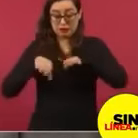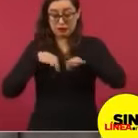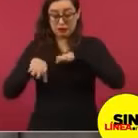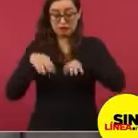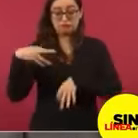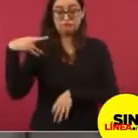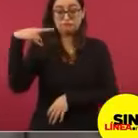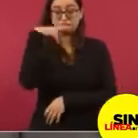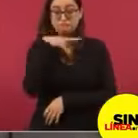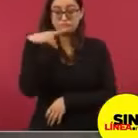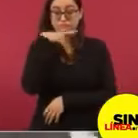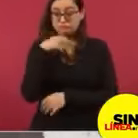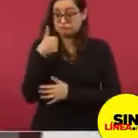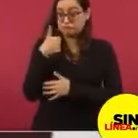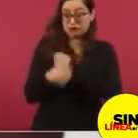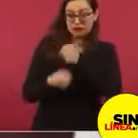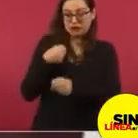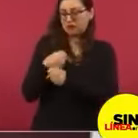pero